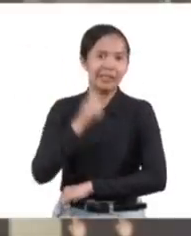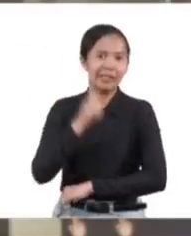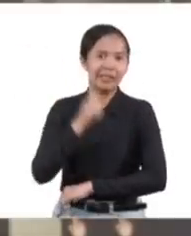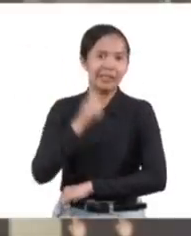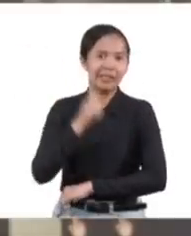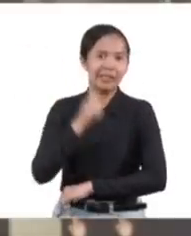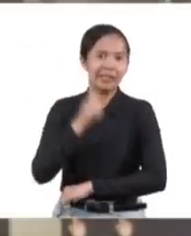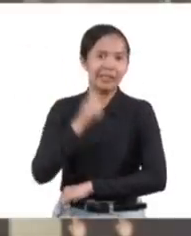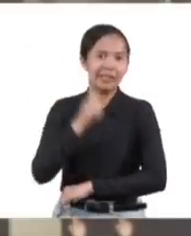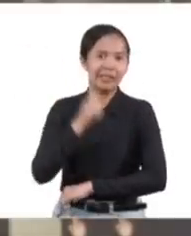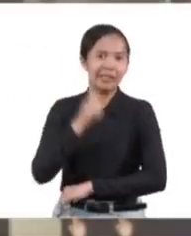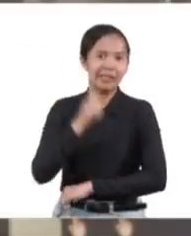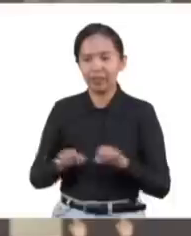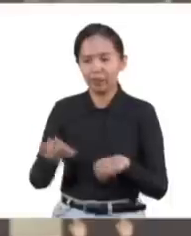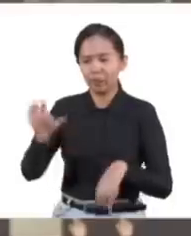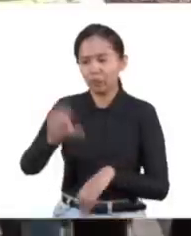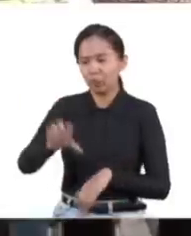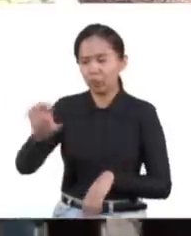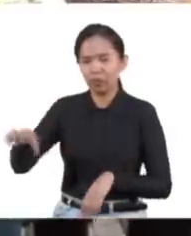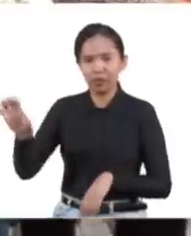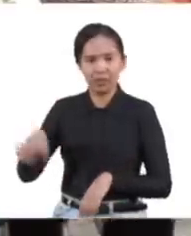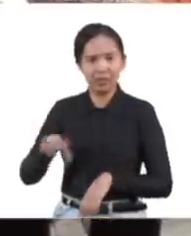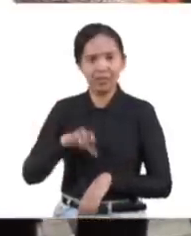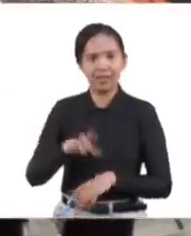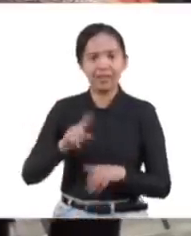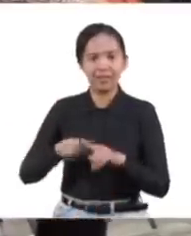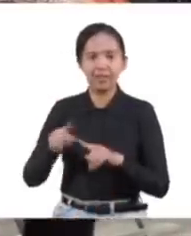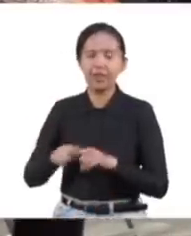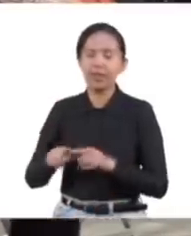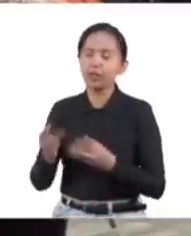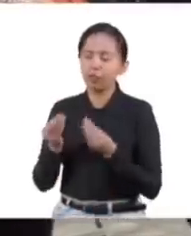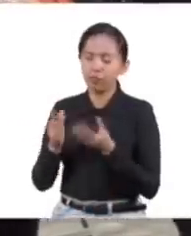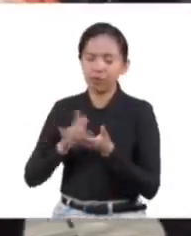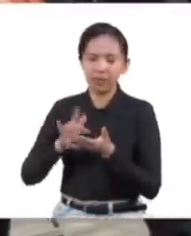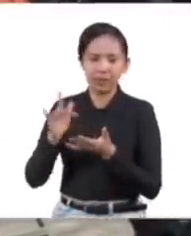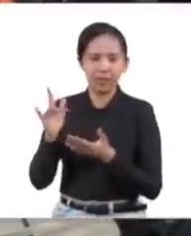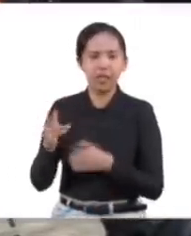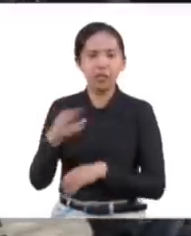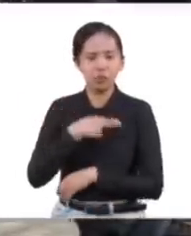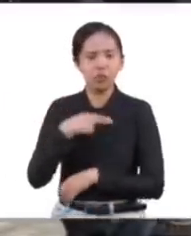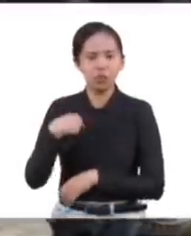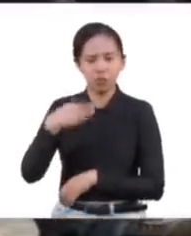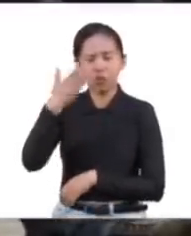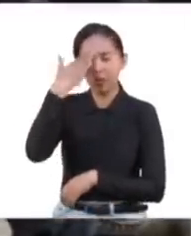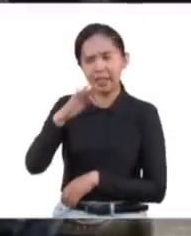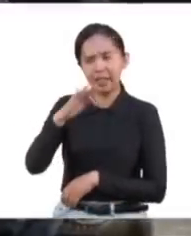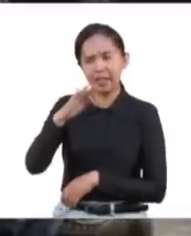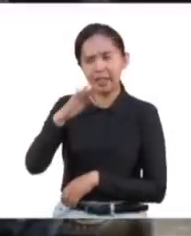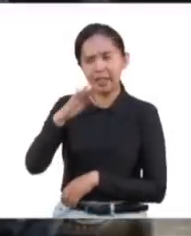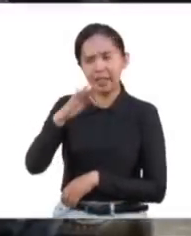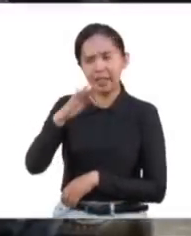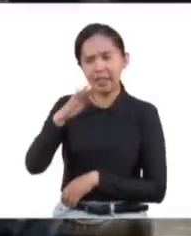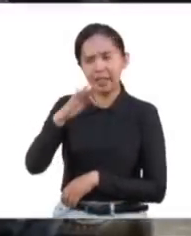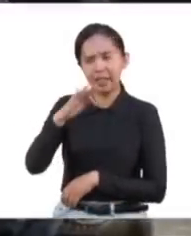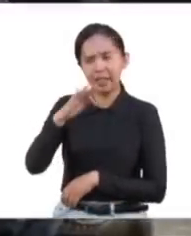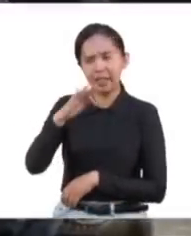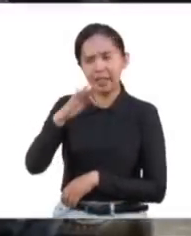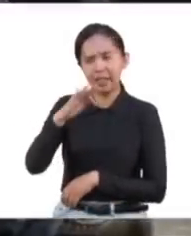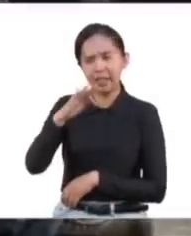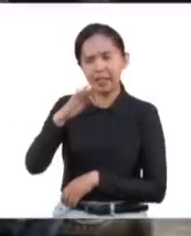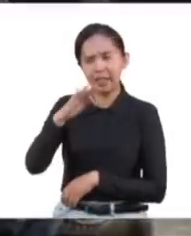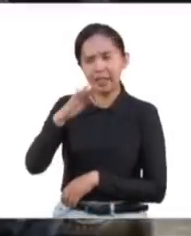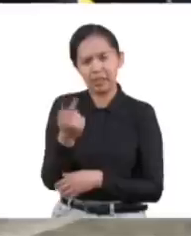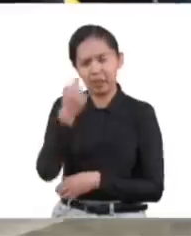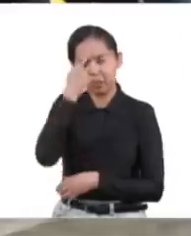que han estado participando en este proceso, sabemos que lleva su tiempo las pruebas, pero vamos a